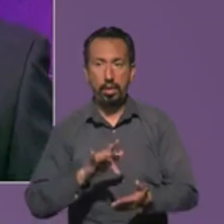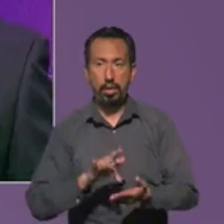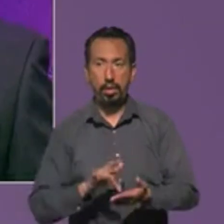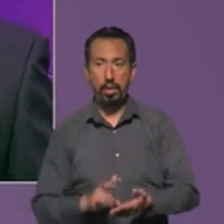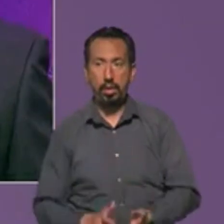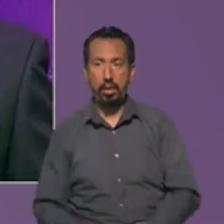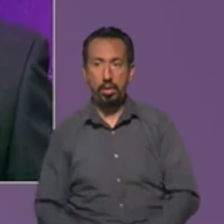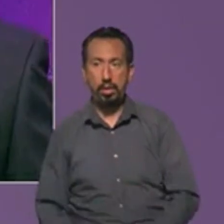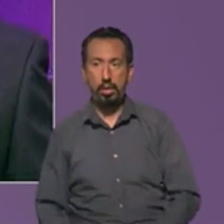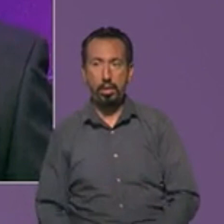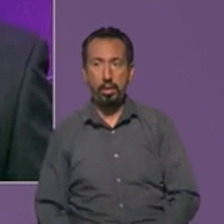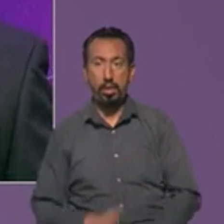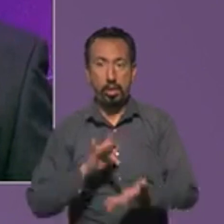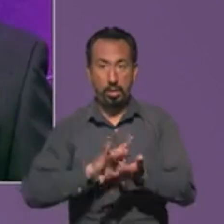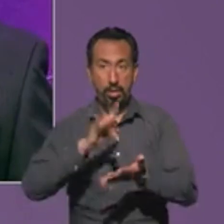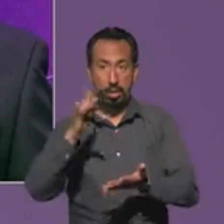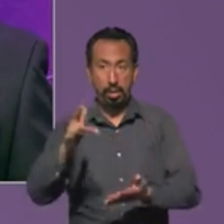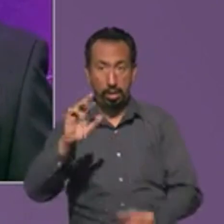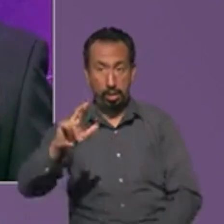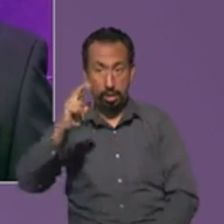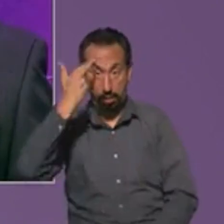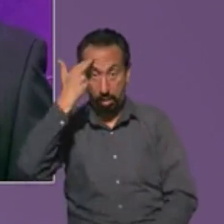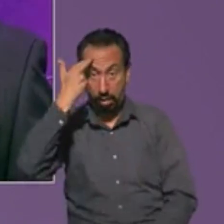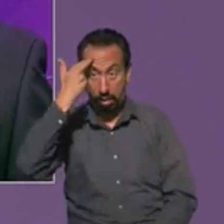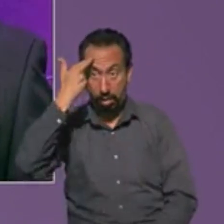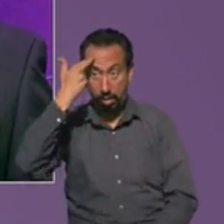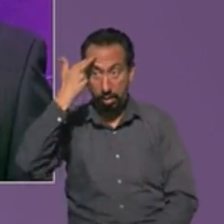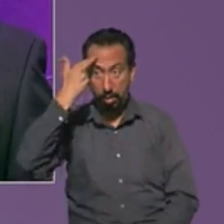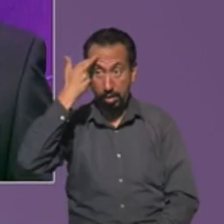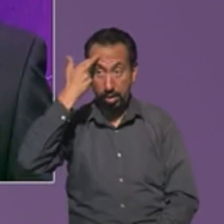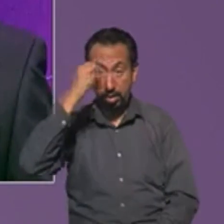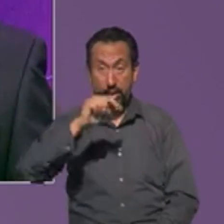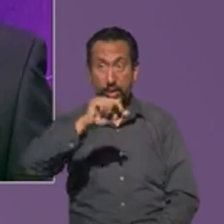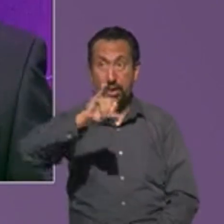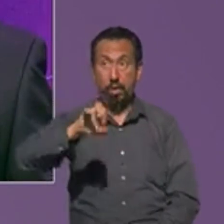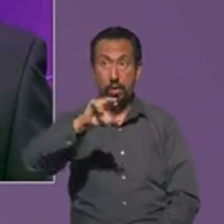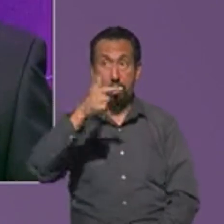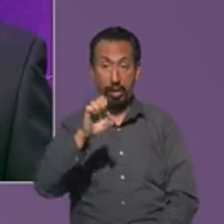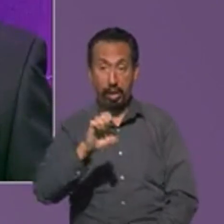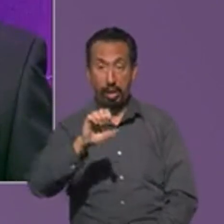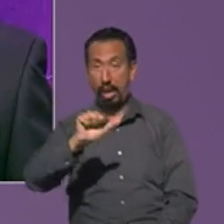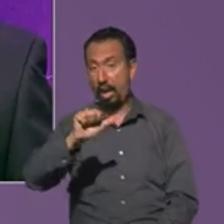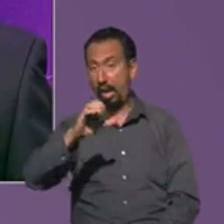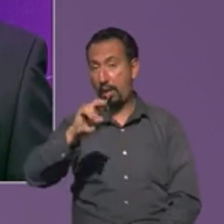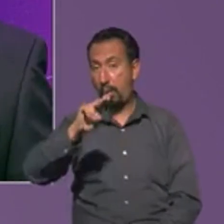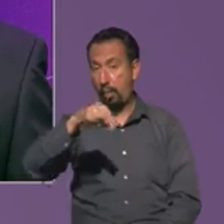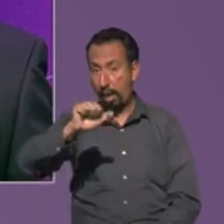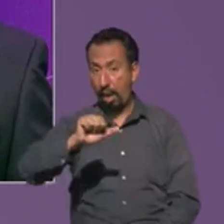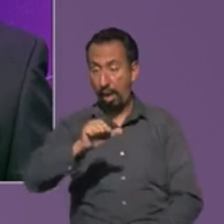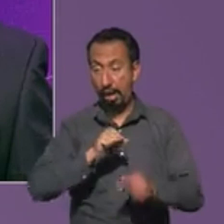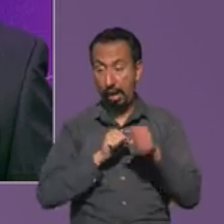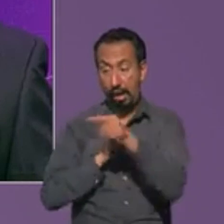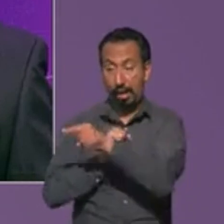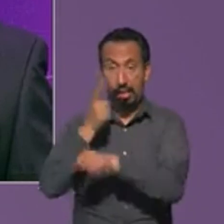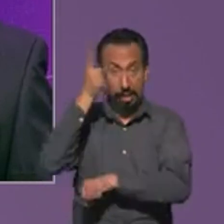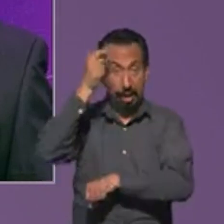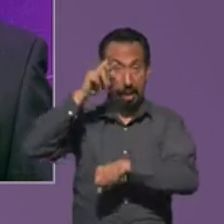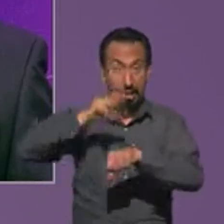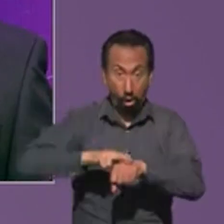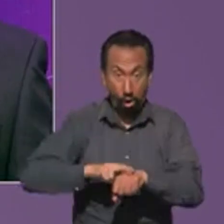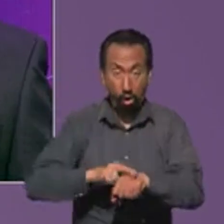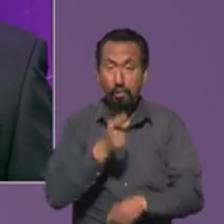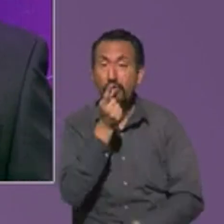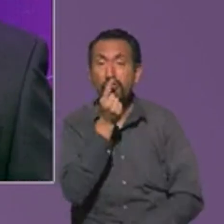adelante quiero recordarles que Jorge Acuña fue director de policía en